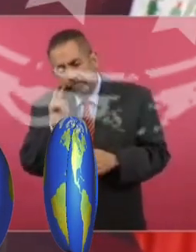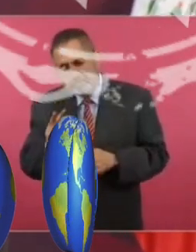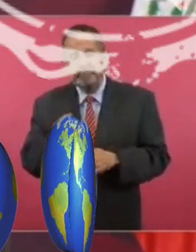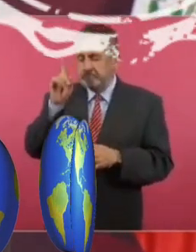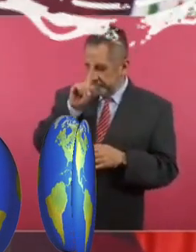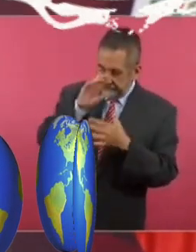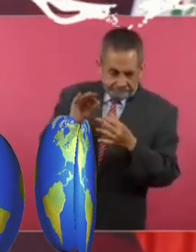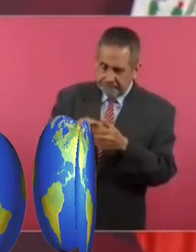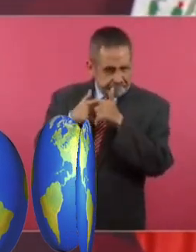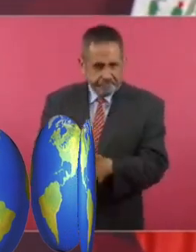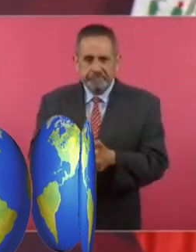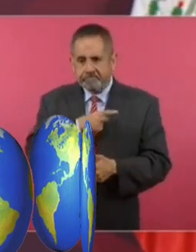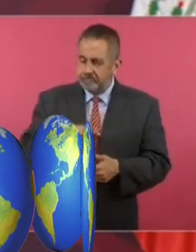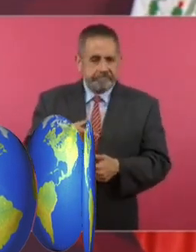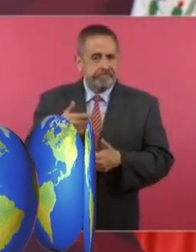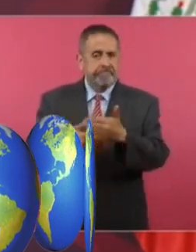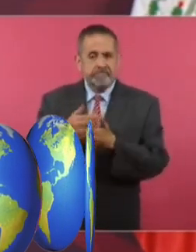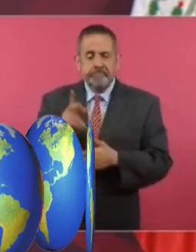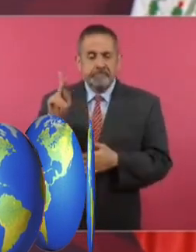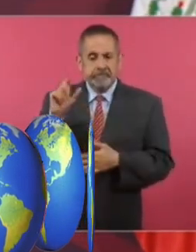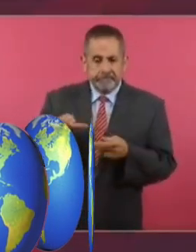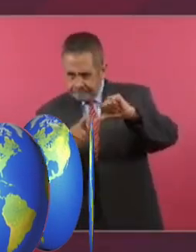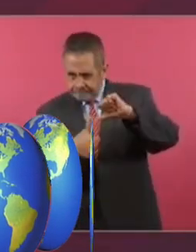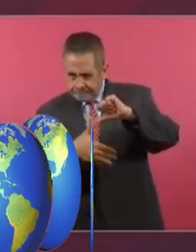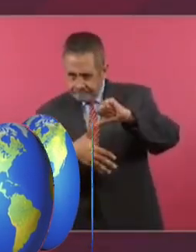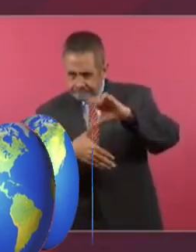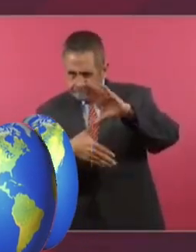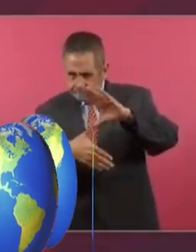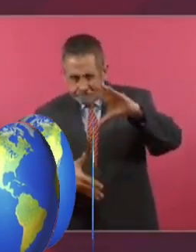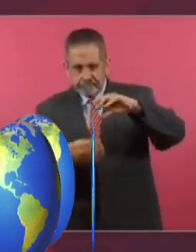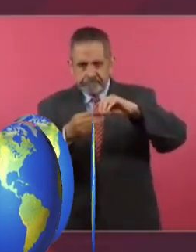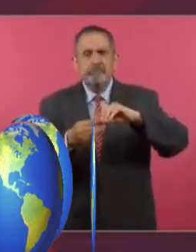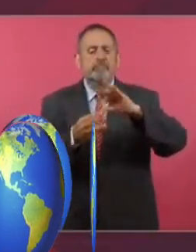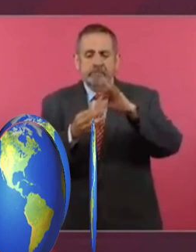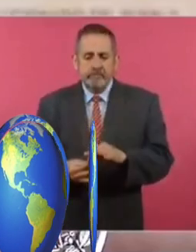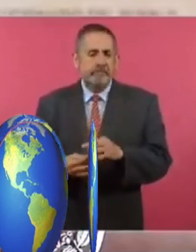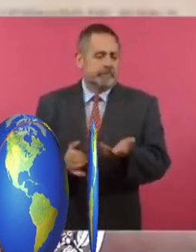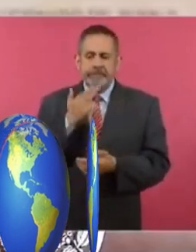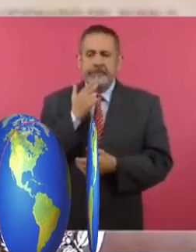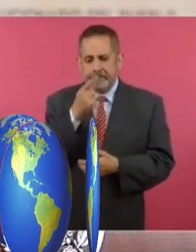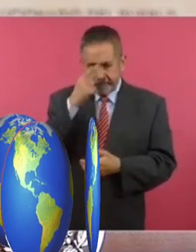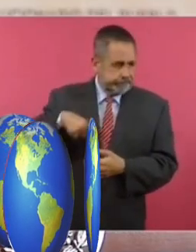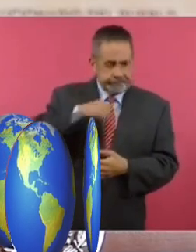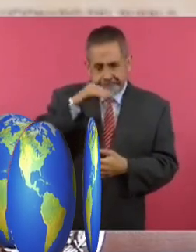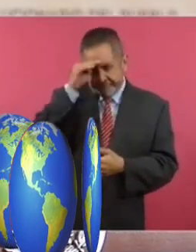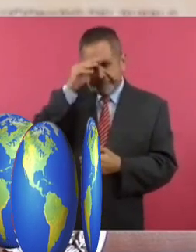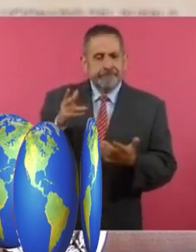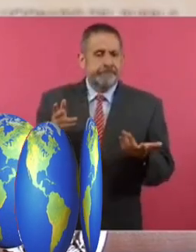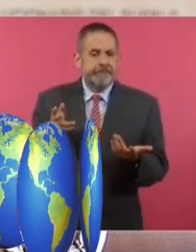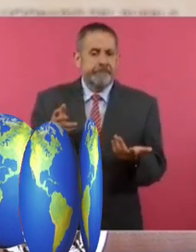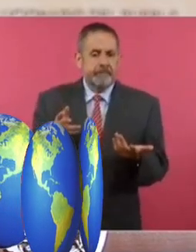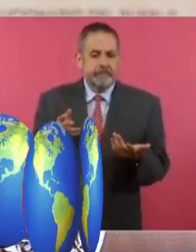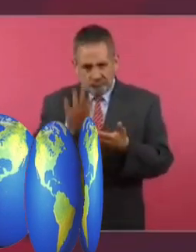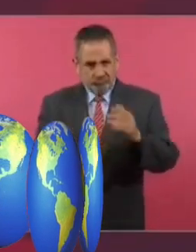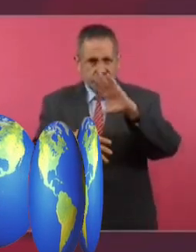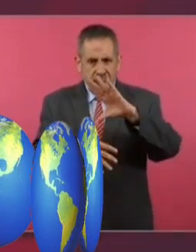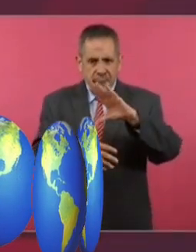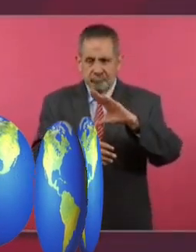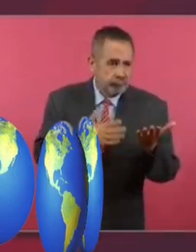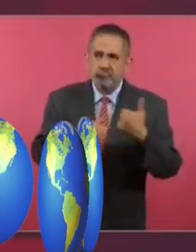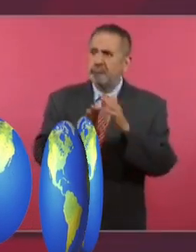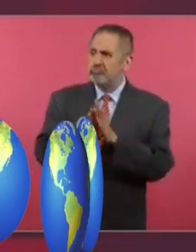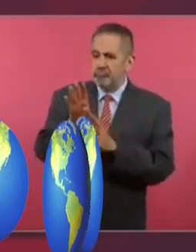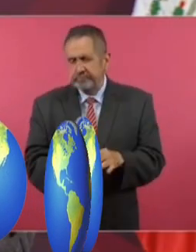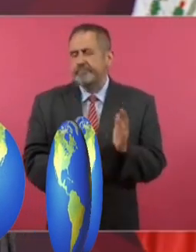Estoy insistiendo en que haya planeación y que se esté pensando en América, en su